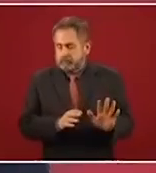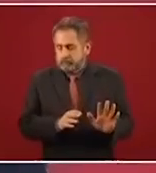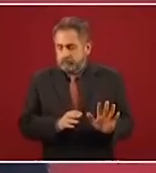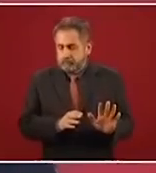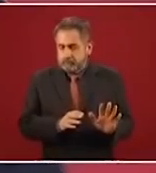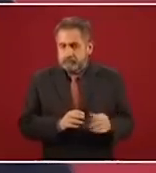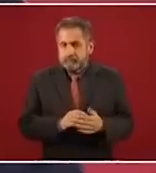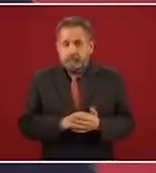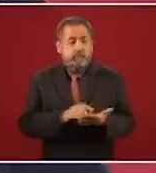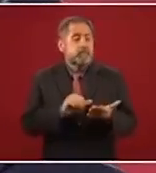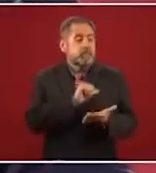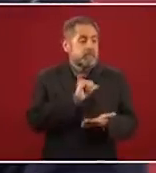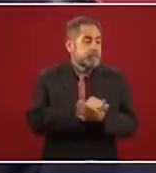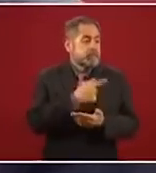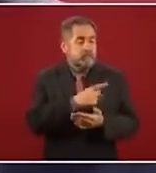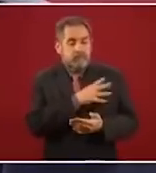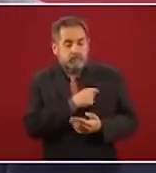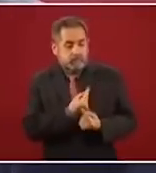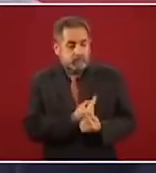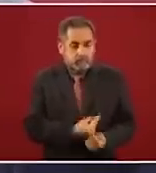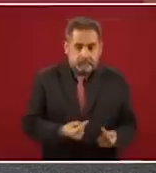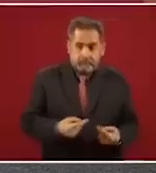el acta de nacimiento de sus niños,